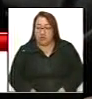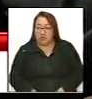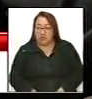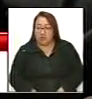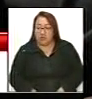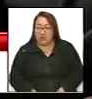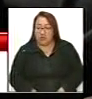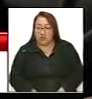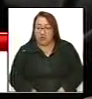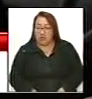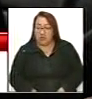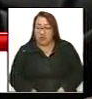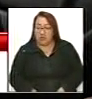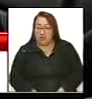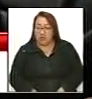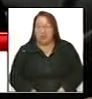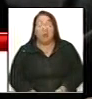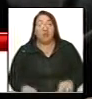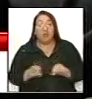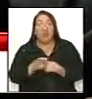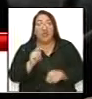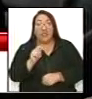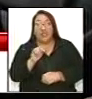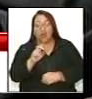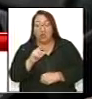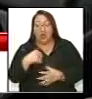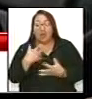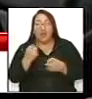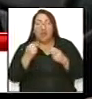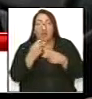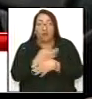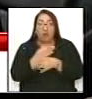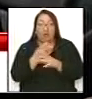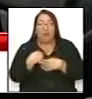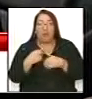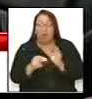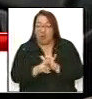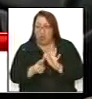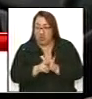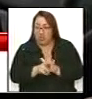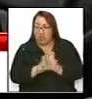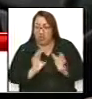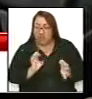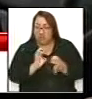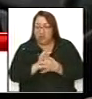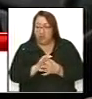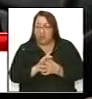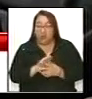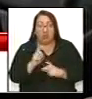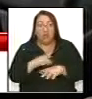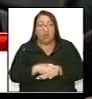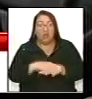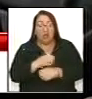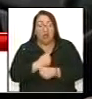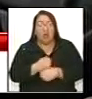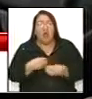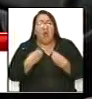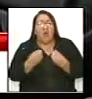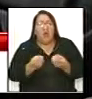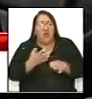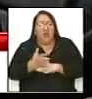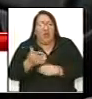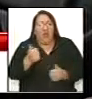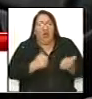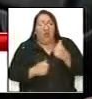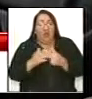de la consideración porque un titular decide de manera voluntaria asociarse a una sociedad de gestión es cómo es que se va a administrar